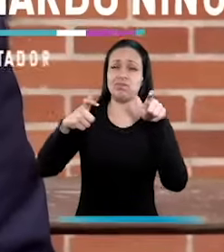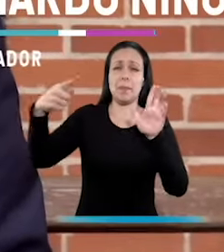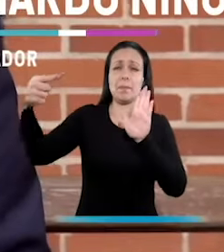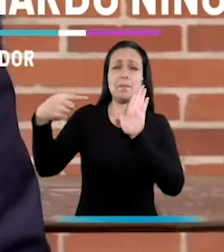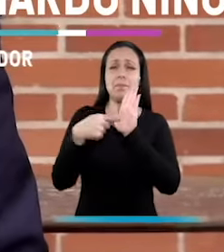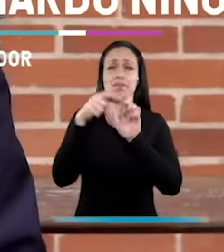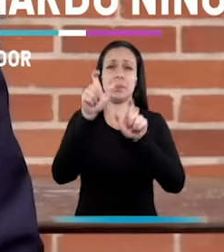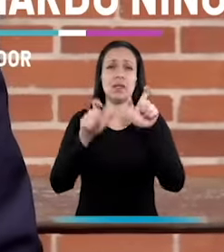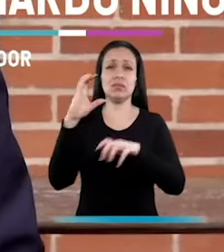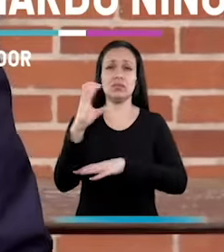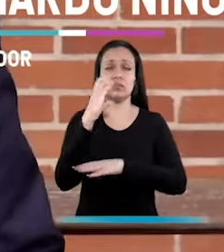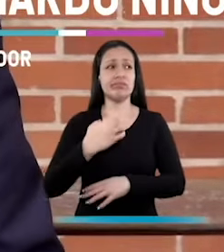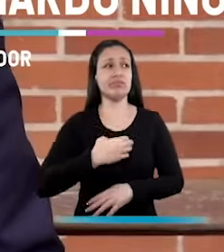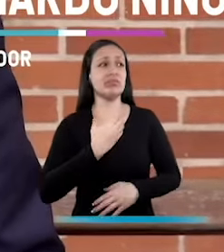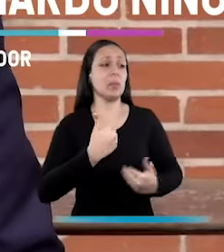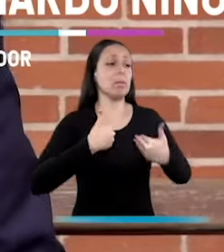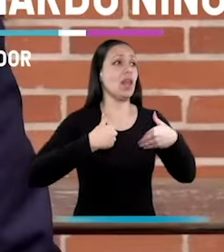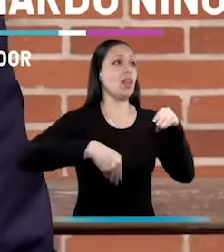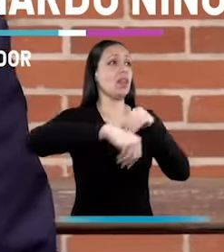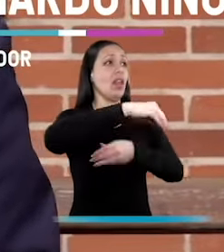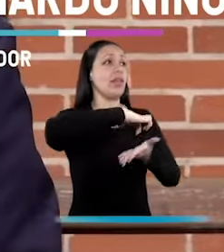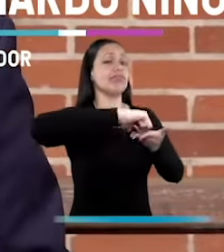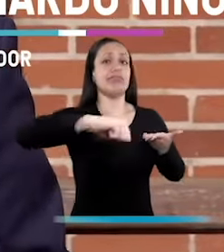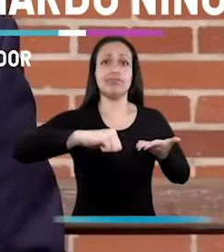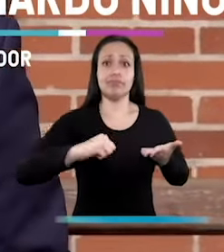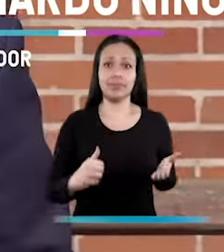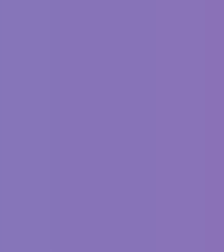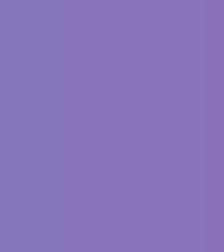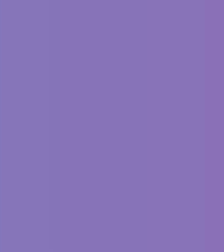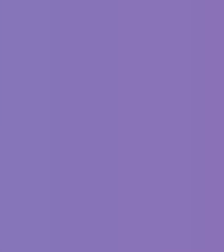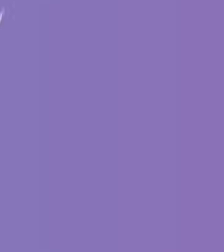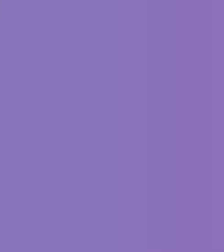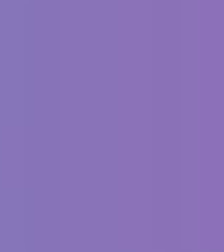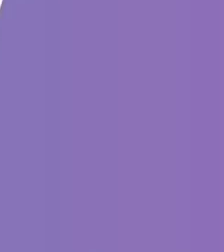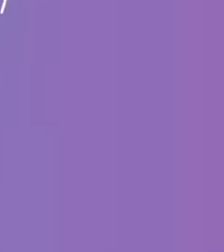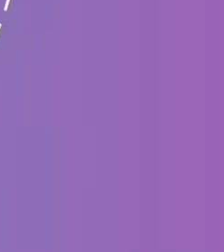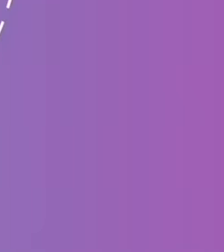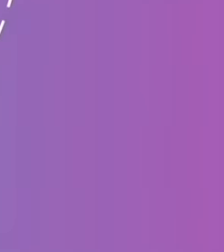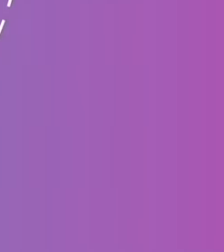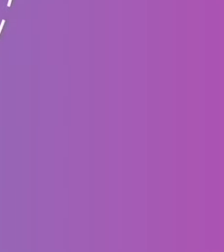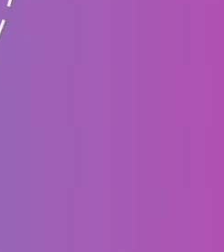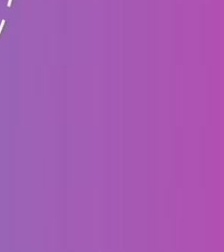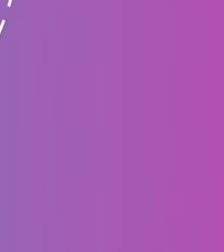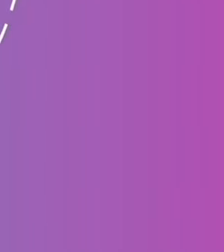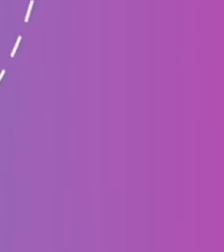Miles de colombianos siguen reclamando hoy la restitución de sus tierras.